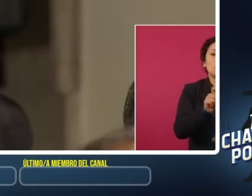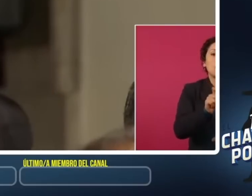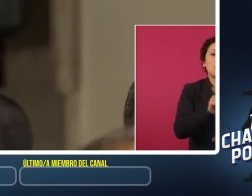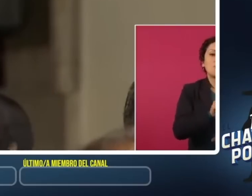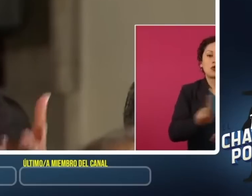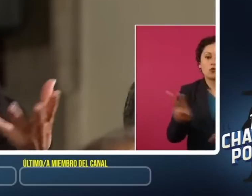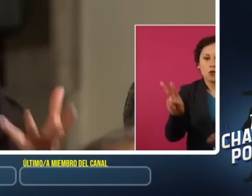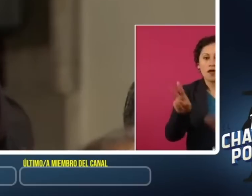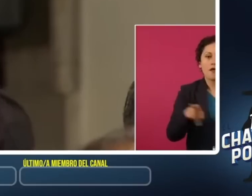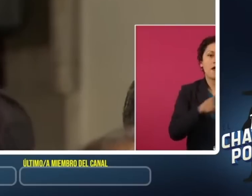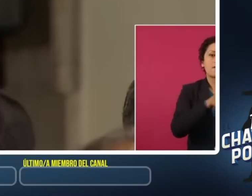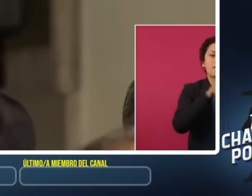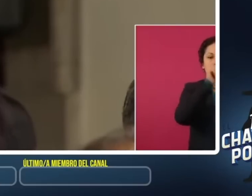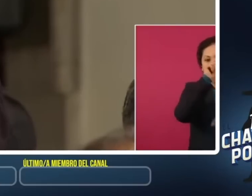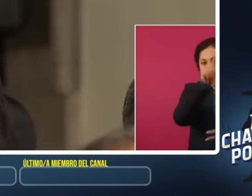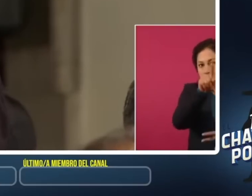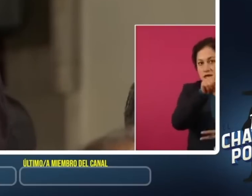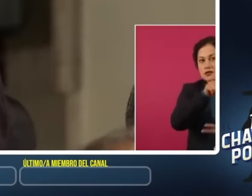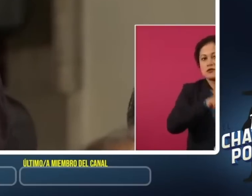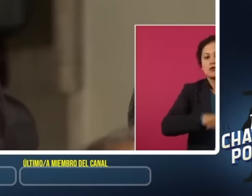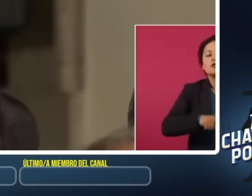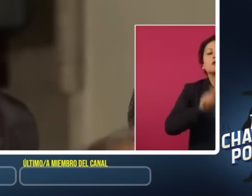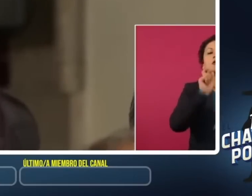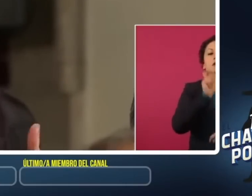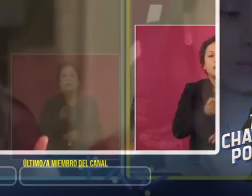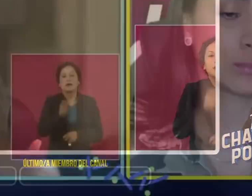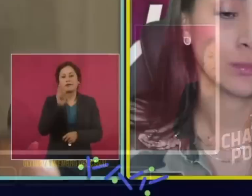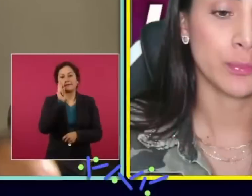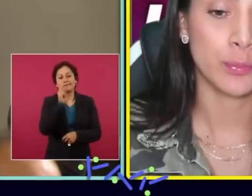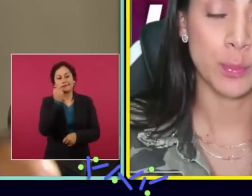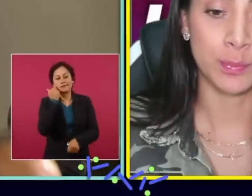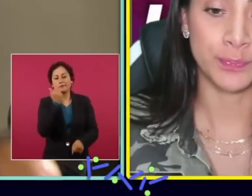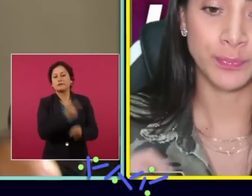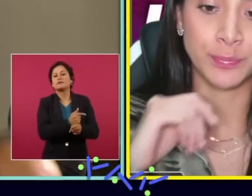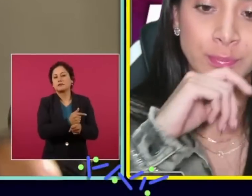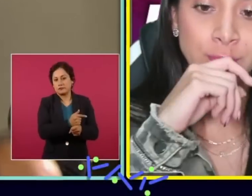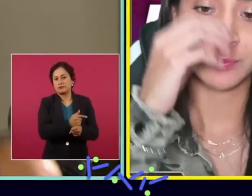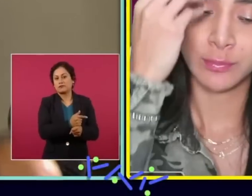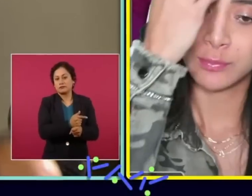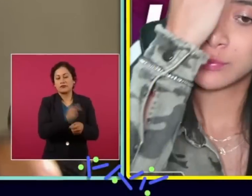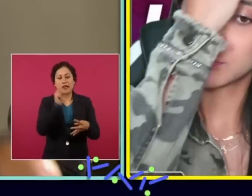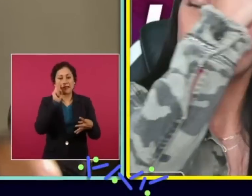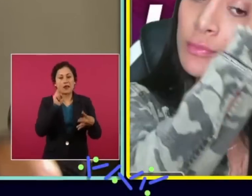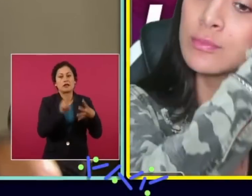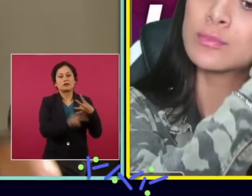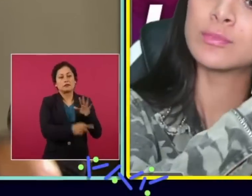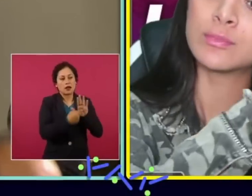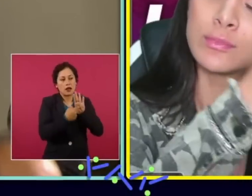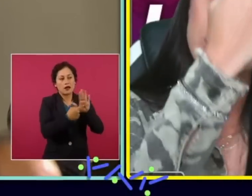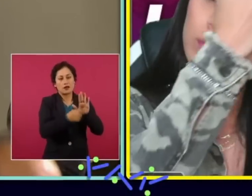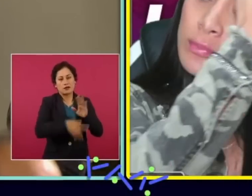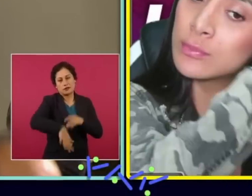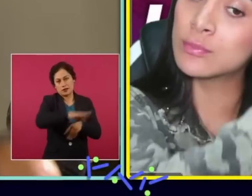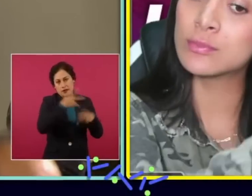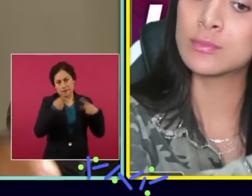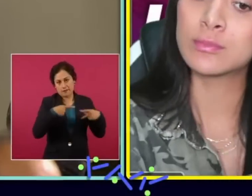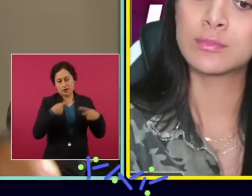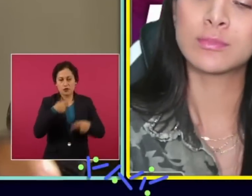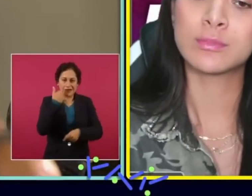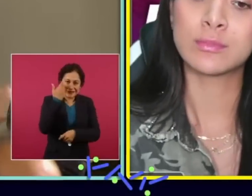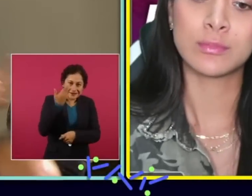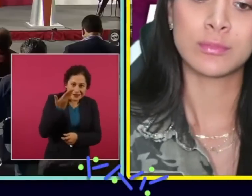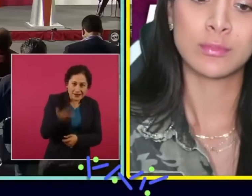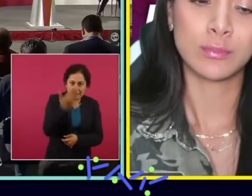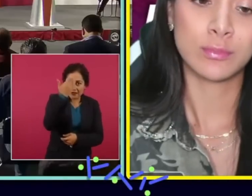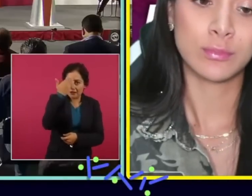Vallarta, tenemos que ver también la cuestión de la transparencia que nos piden los ciudadanos, de cuentas claras,